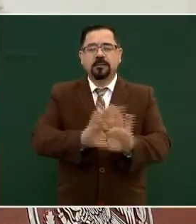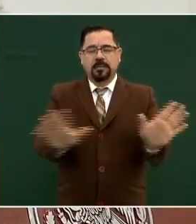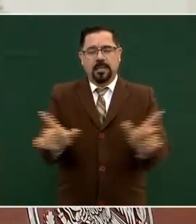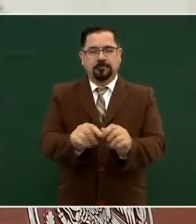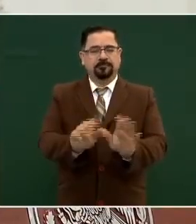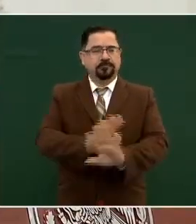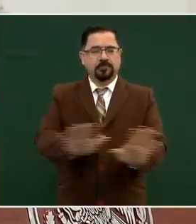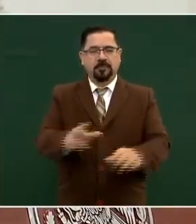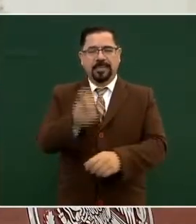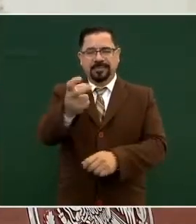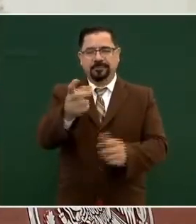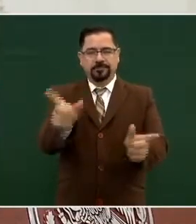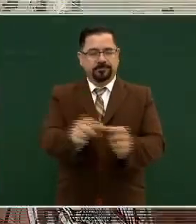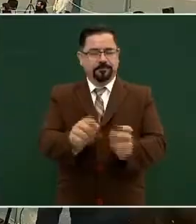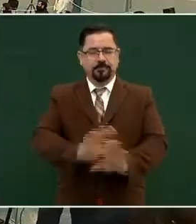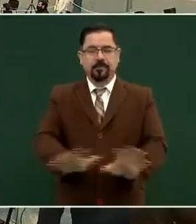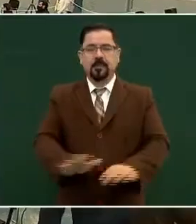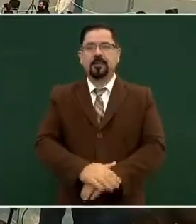cierra.